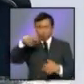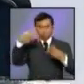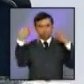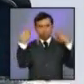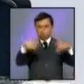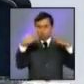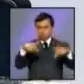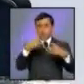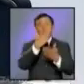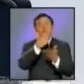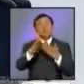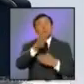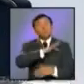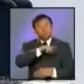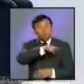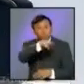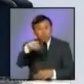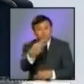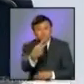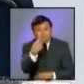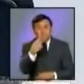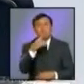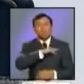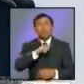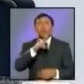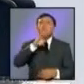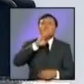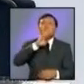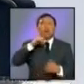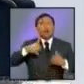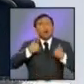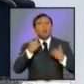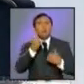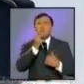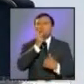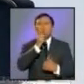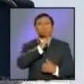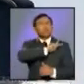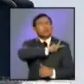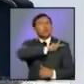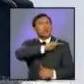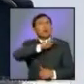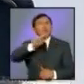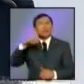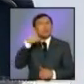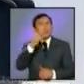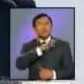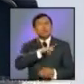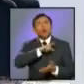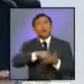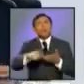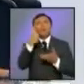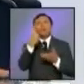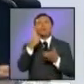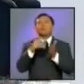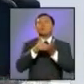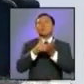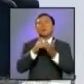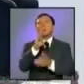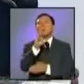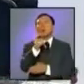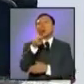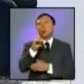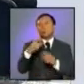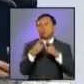mismos el pri Y el pan nos han hecho creer que es la forma correcta de vivir y muchísimos muchísimos